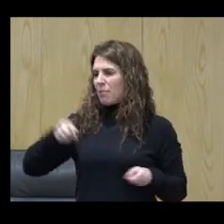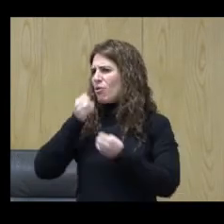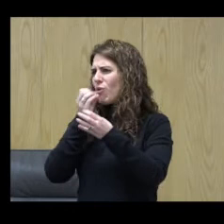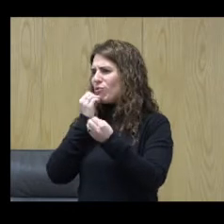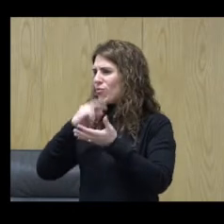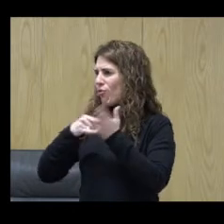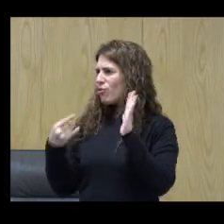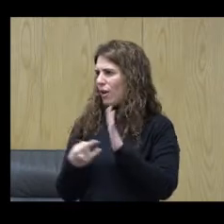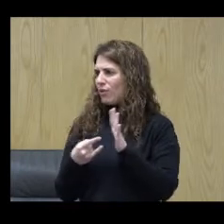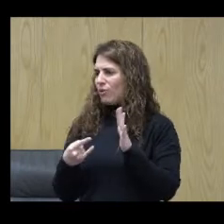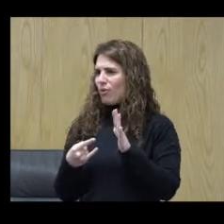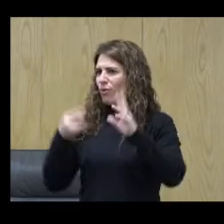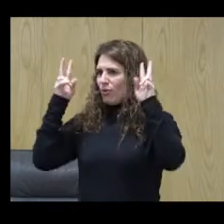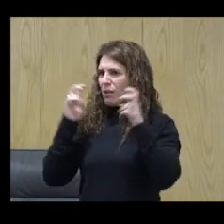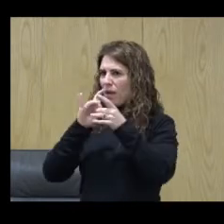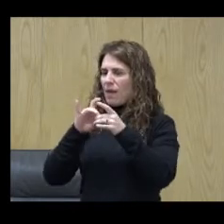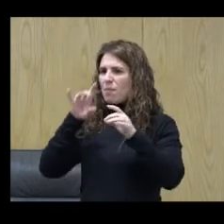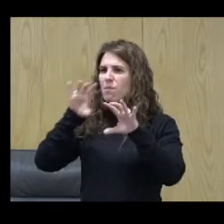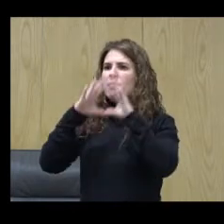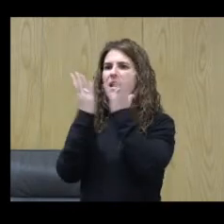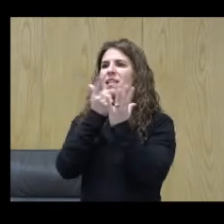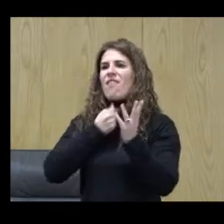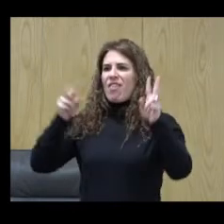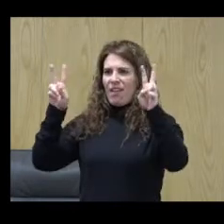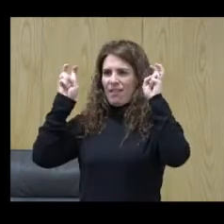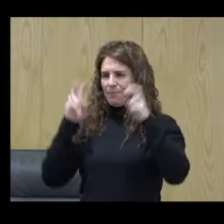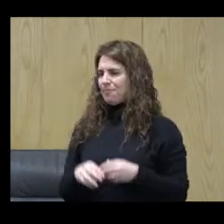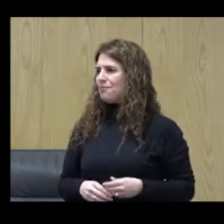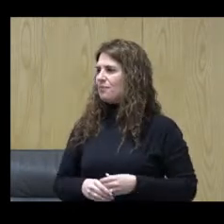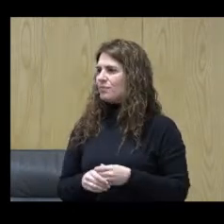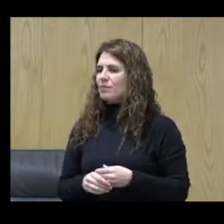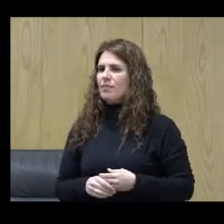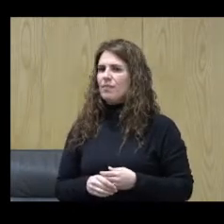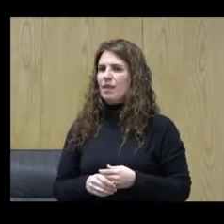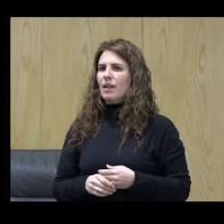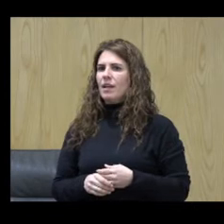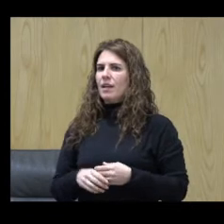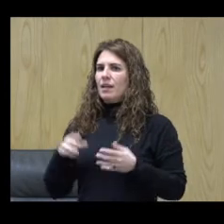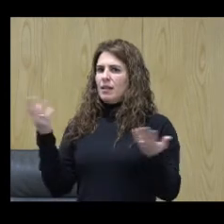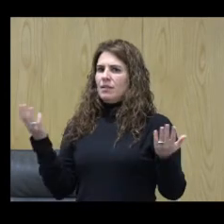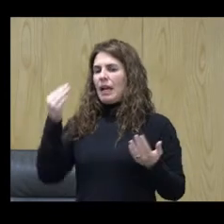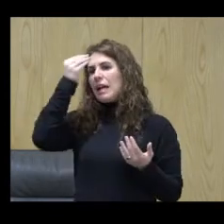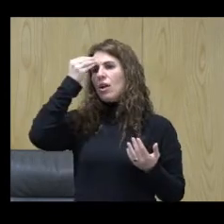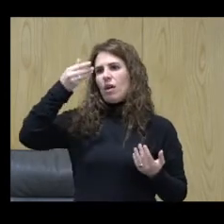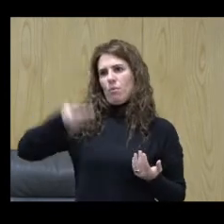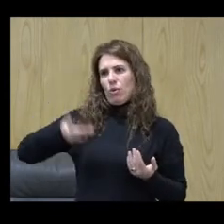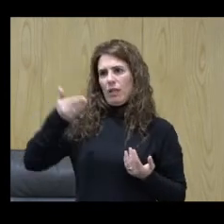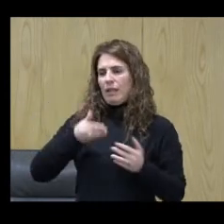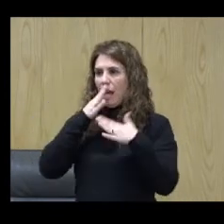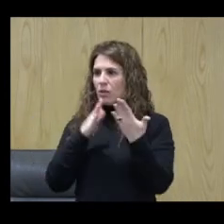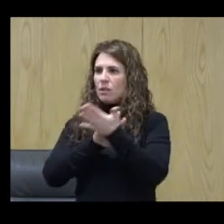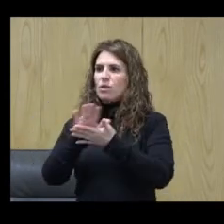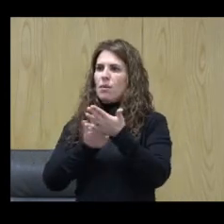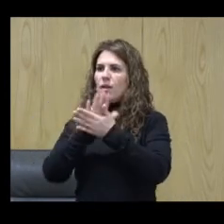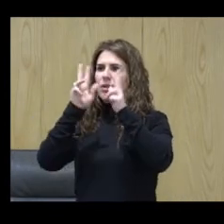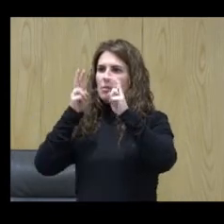proyecto de Planeta Fácil a continuación. Deciros, bueno, creo que es importante, ya que estamos hablando de la accesibilidad